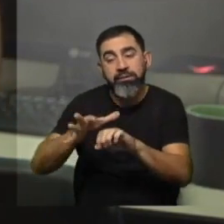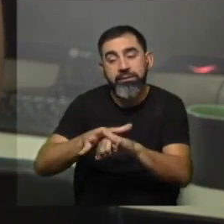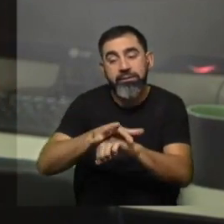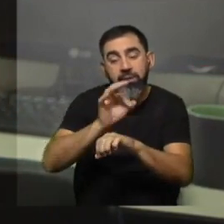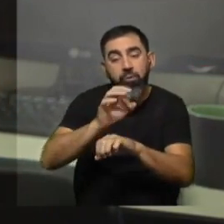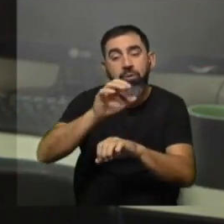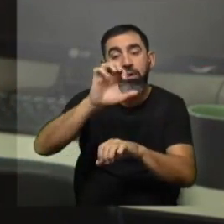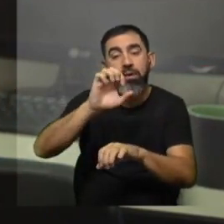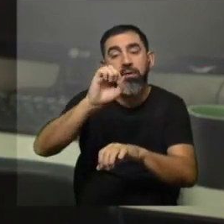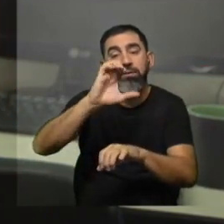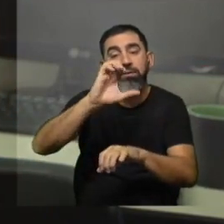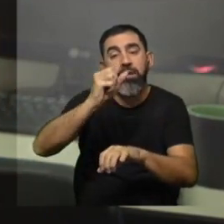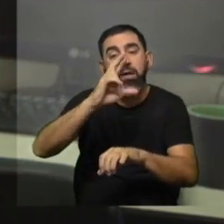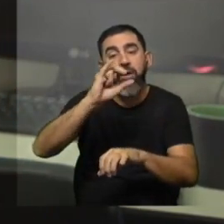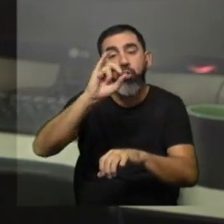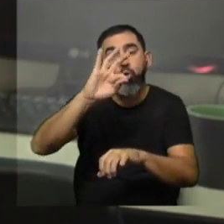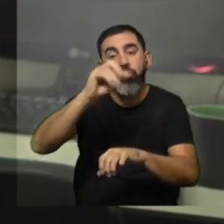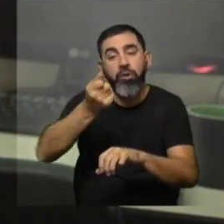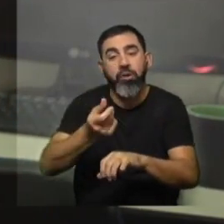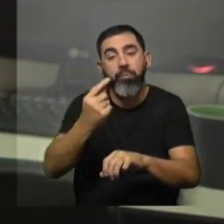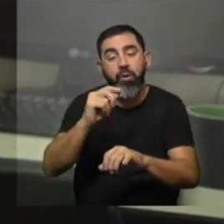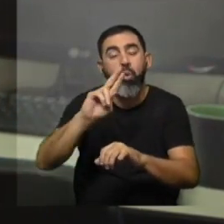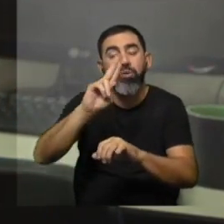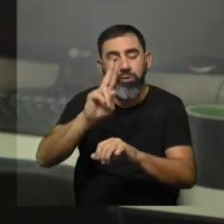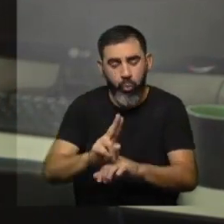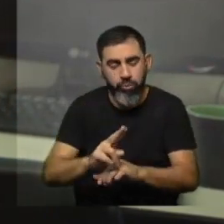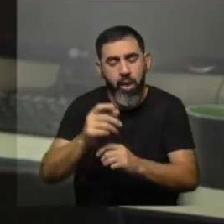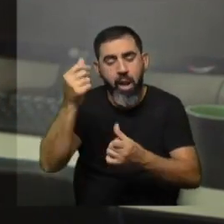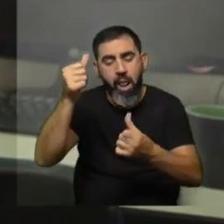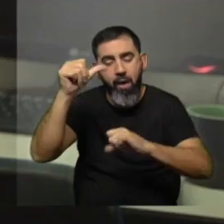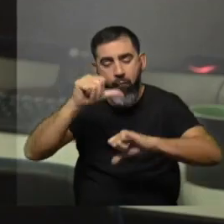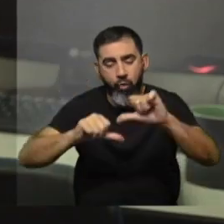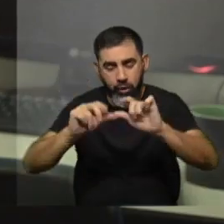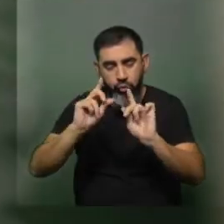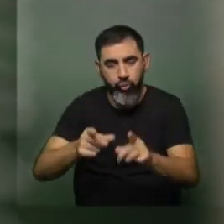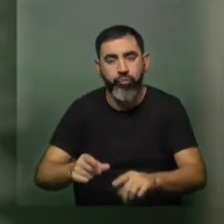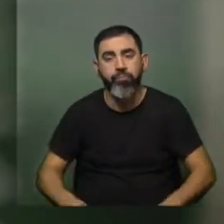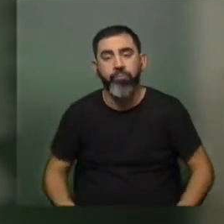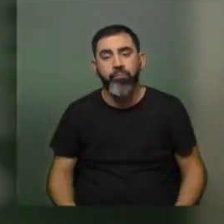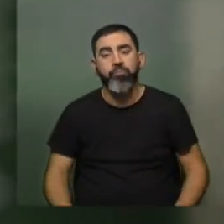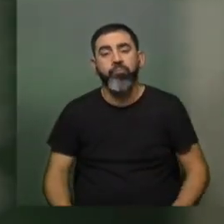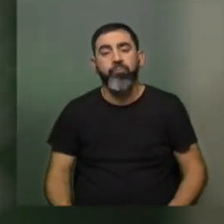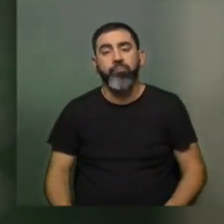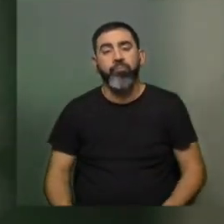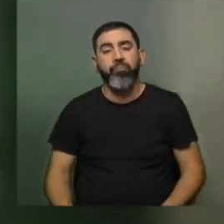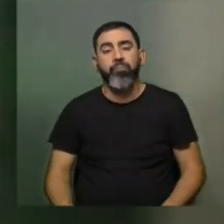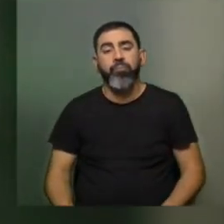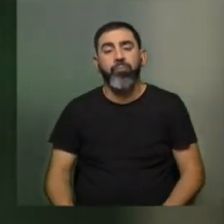eucariotas, pero también es un reactivo de uso común en todos los laboratorios de investigación.